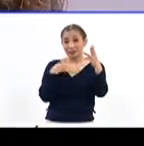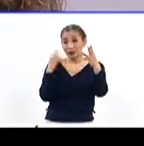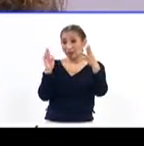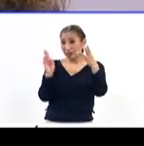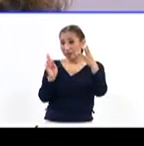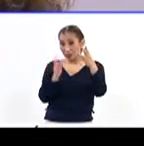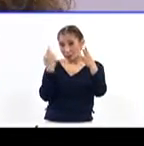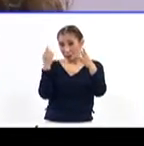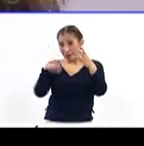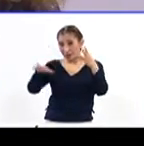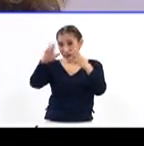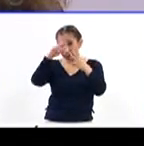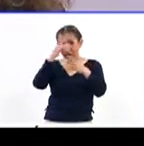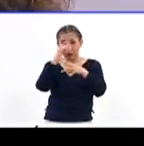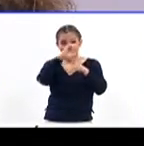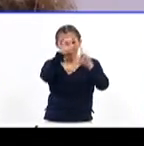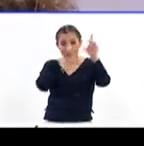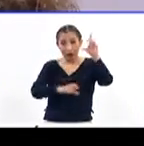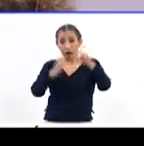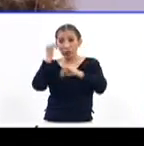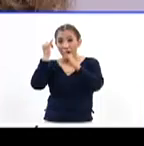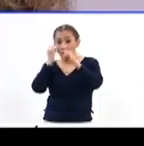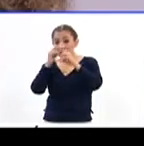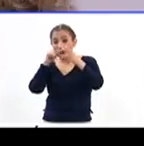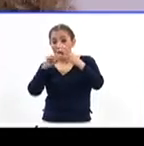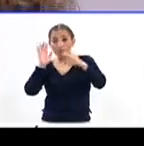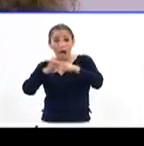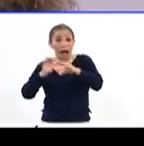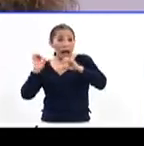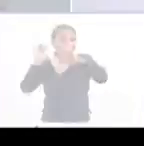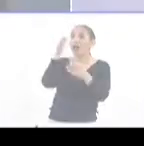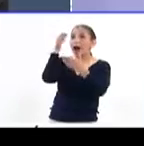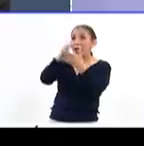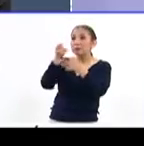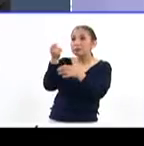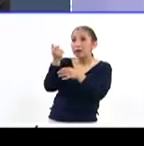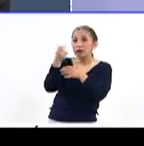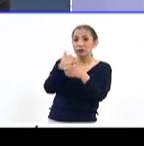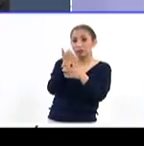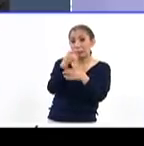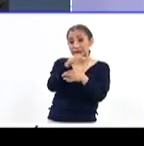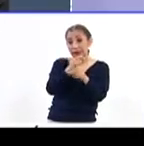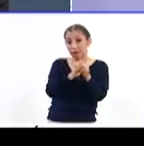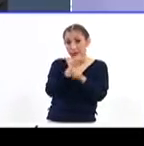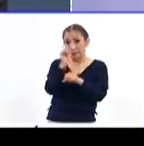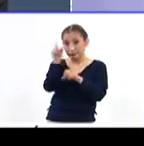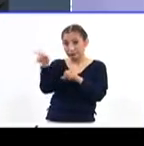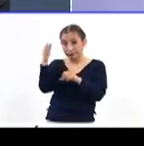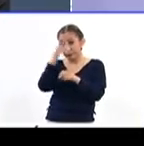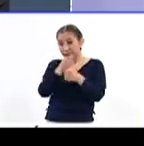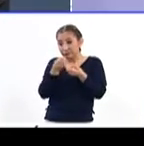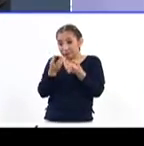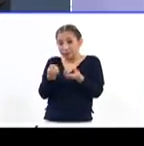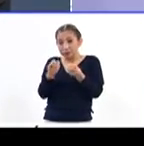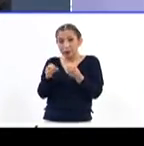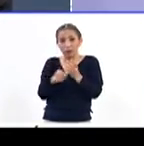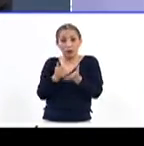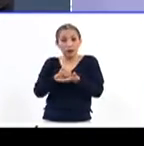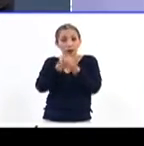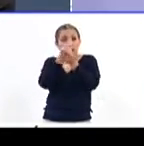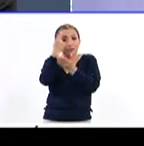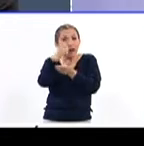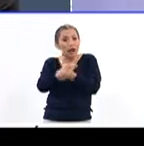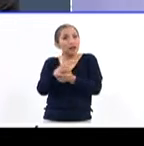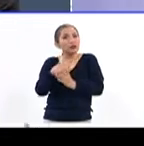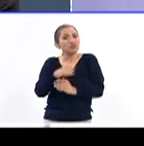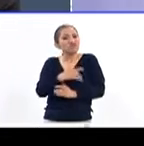nivel nacional e internacional, ¿no? Entonces sí, la demanda es muy alta. Y es información de la que ellos deben de tener como elemento para